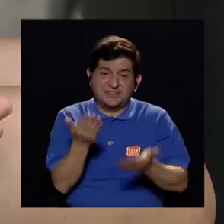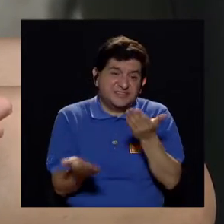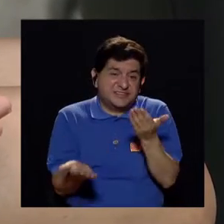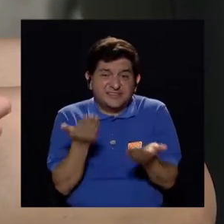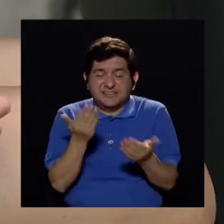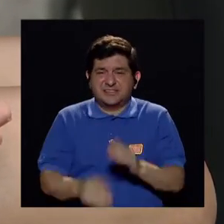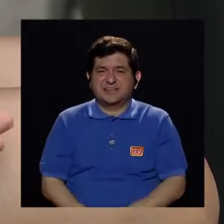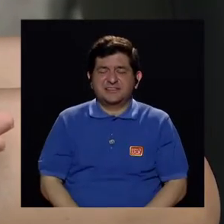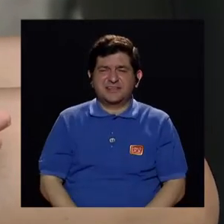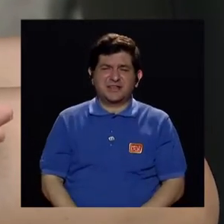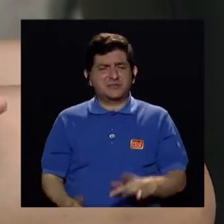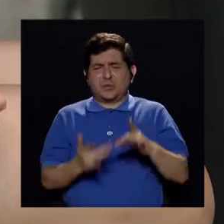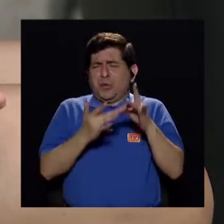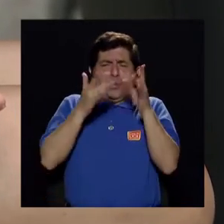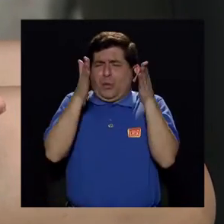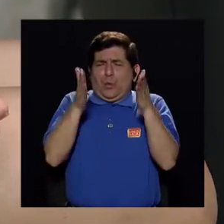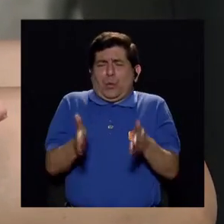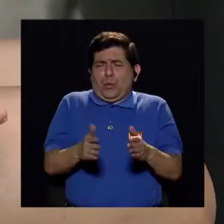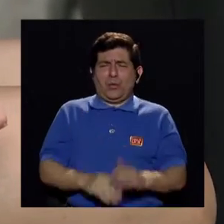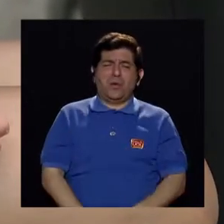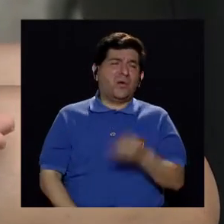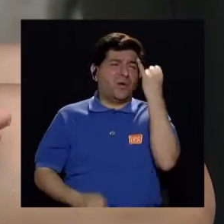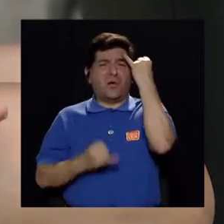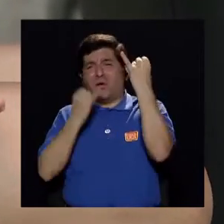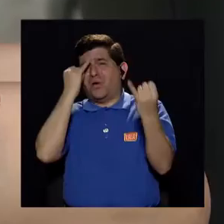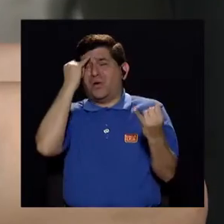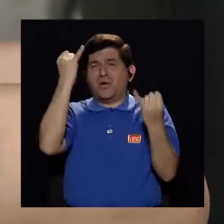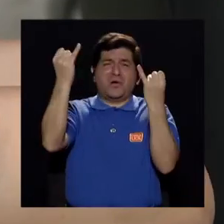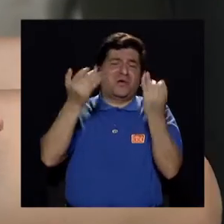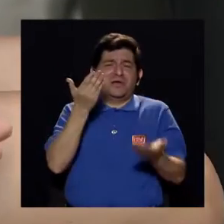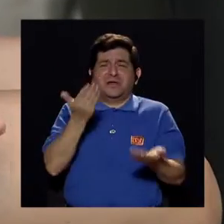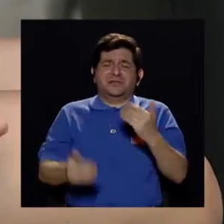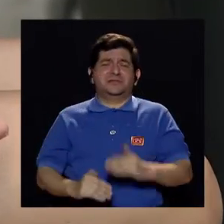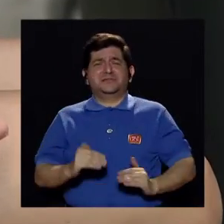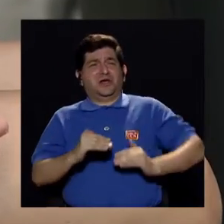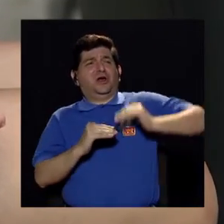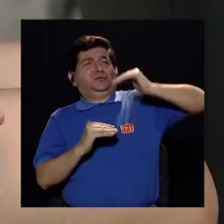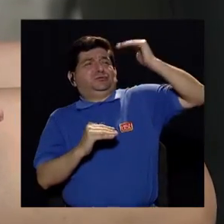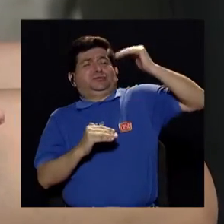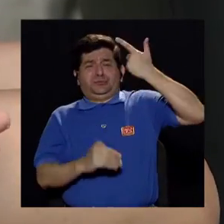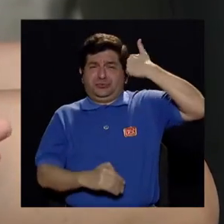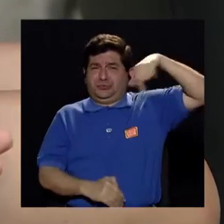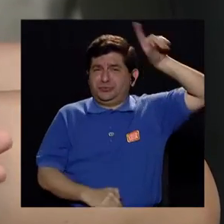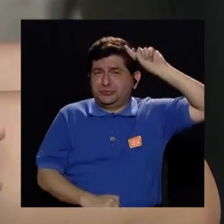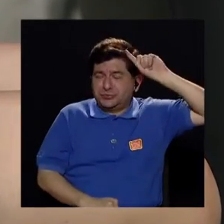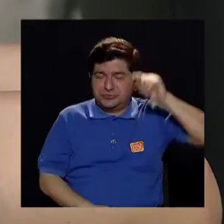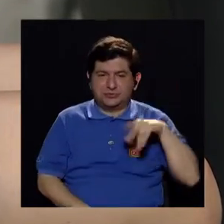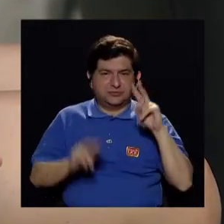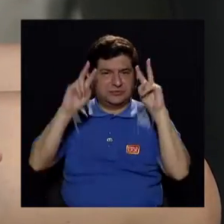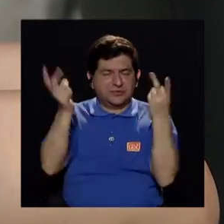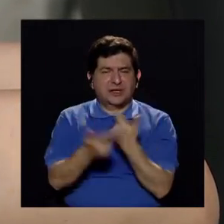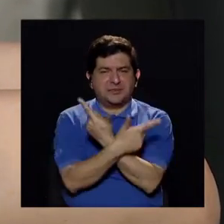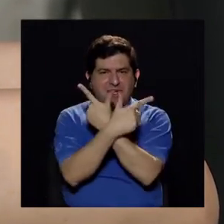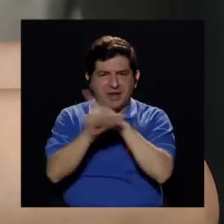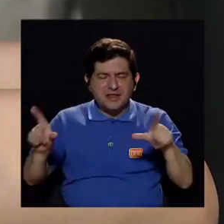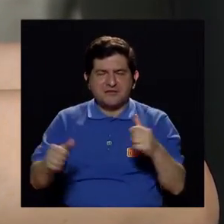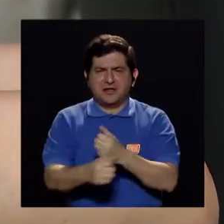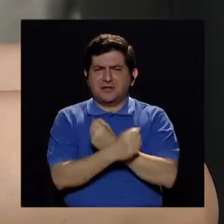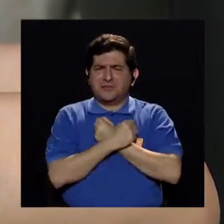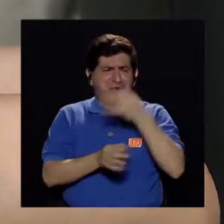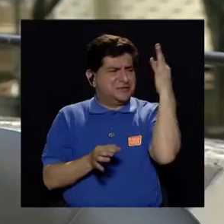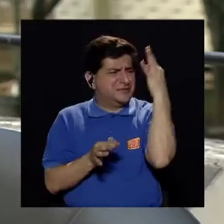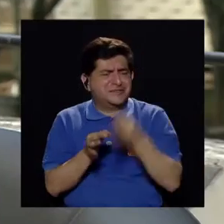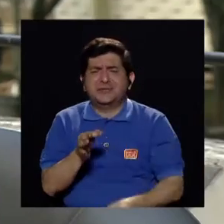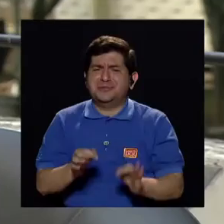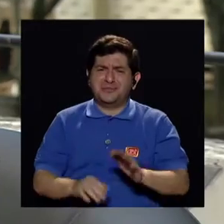demasiado tal vez eruditos y con conceptos muy, muy allá. Estos temas de la libertad, del amor,